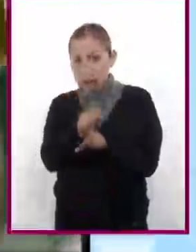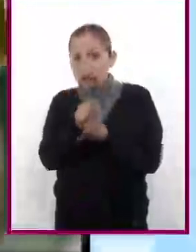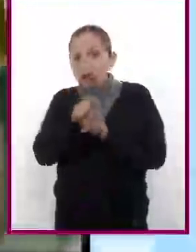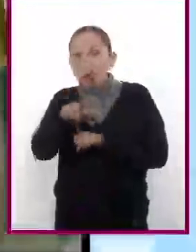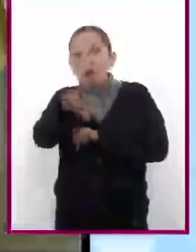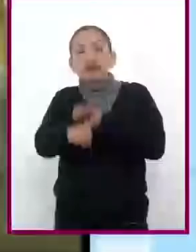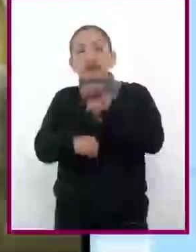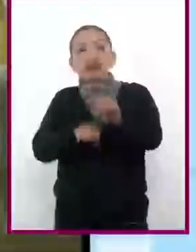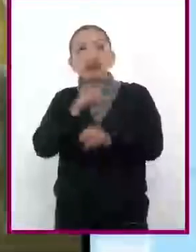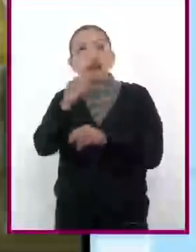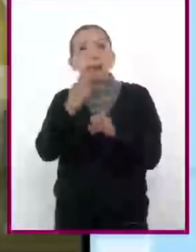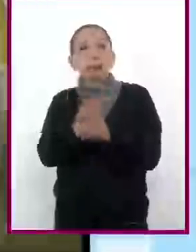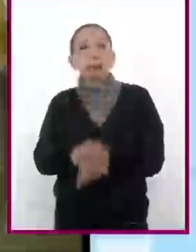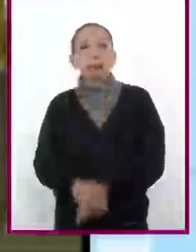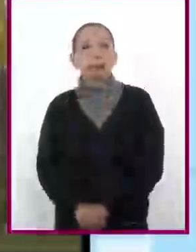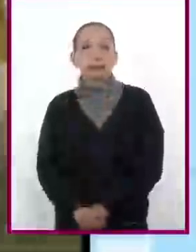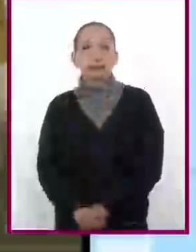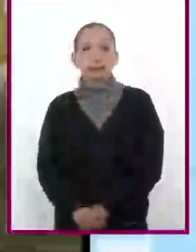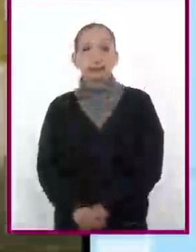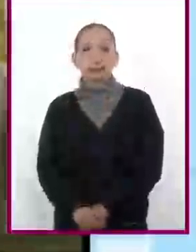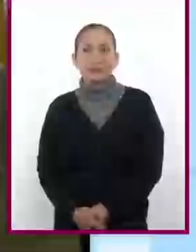del Nuevo Mundo.